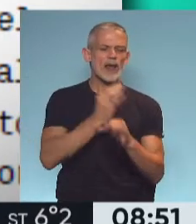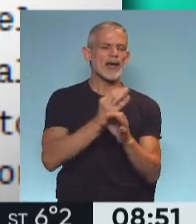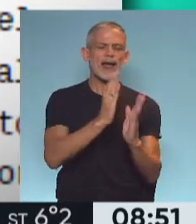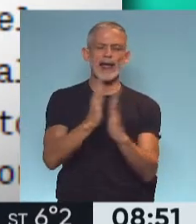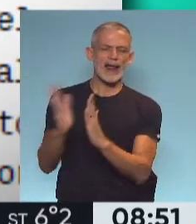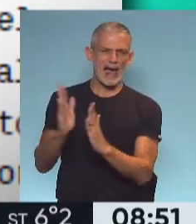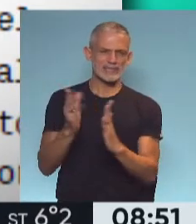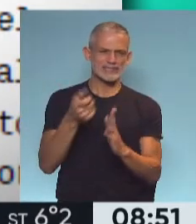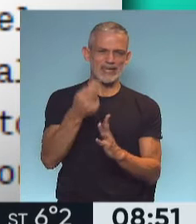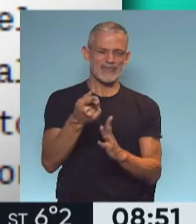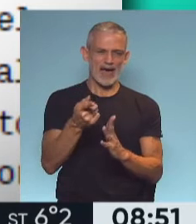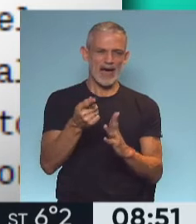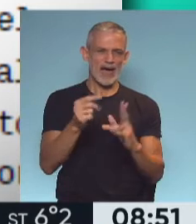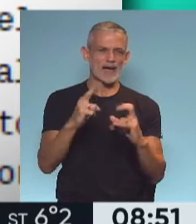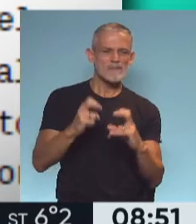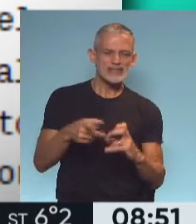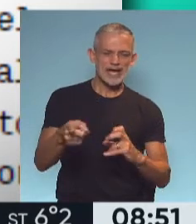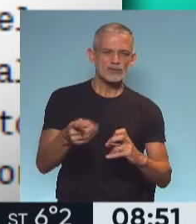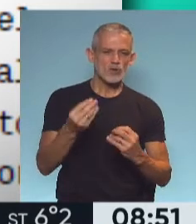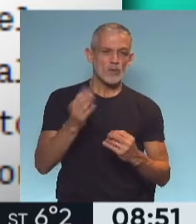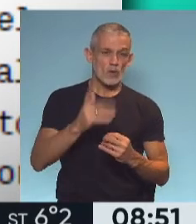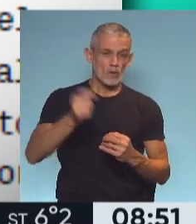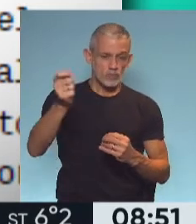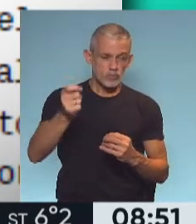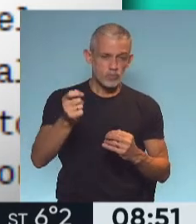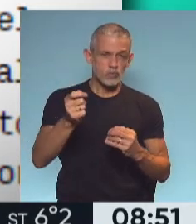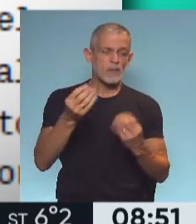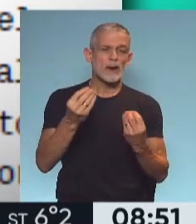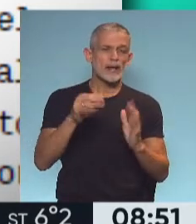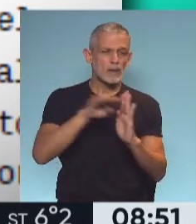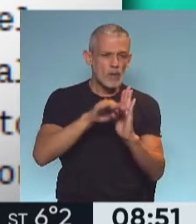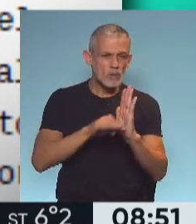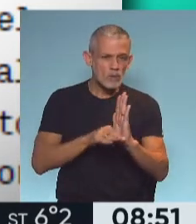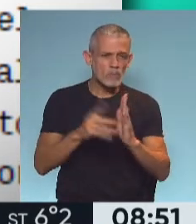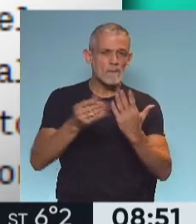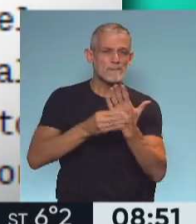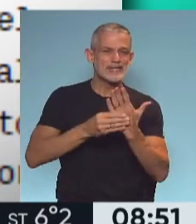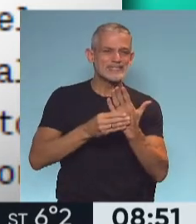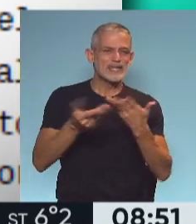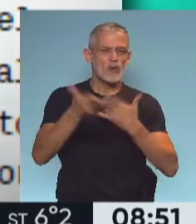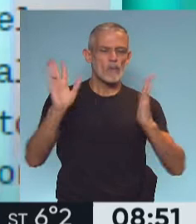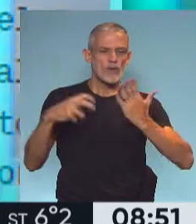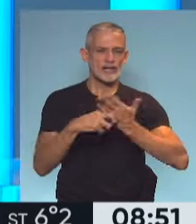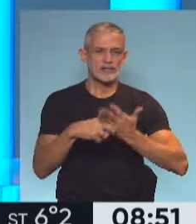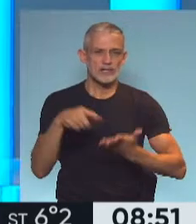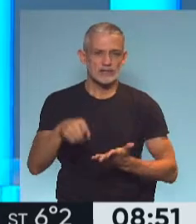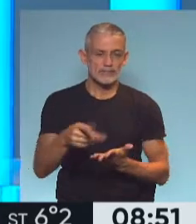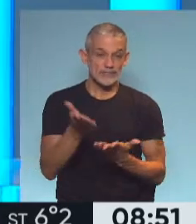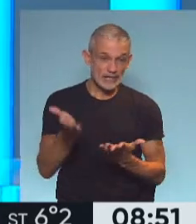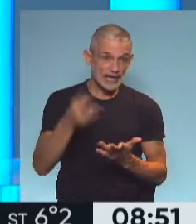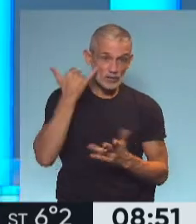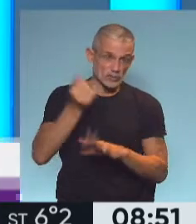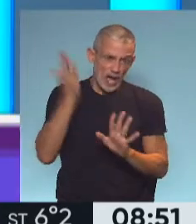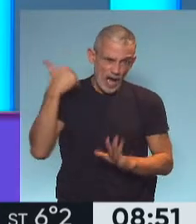corresponde otorgar de los hechos por los cuales medidas de requerimiento de inclusión del ministerio público fiscal donde dices esto ya lo